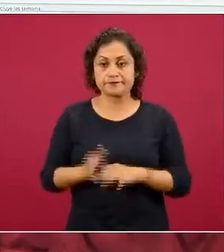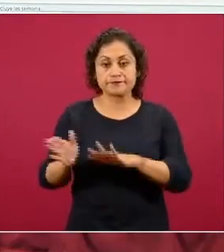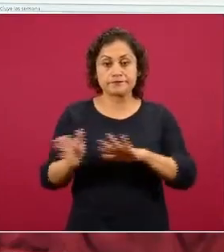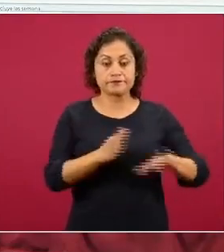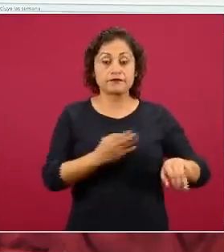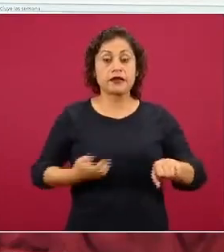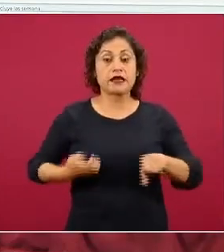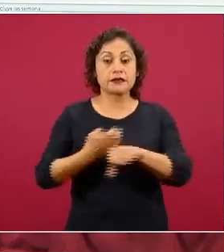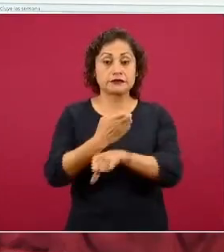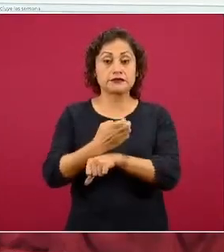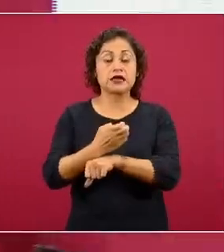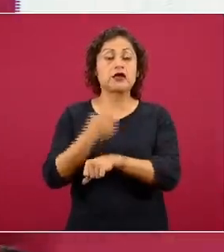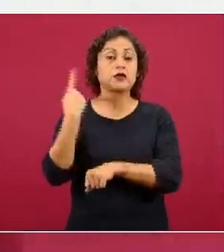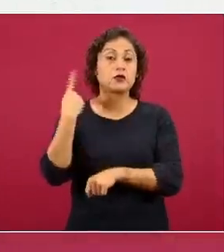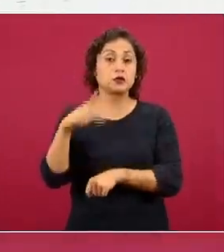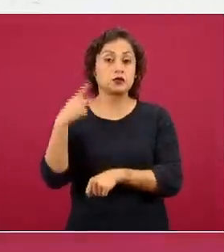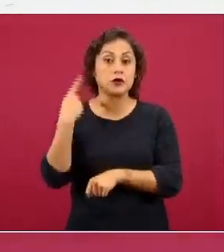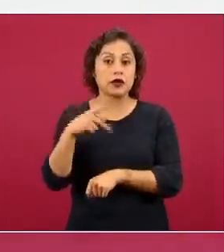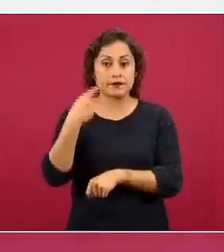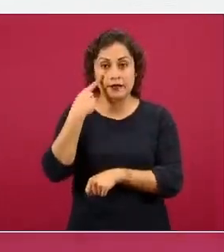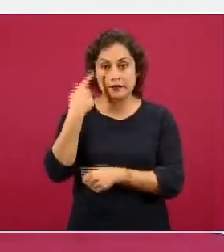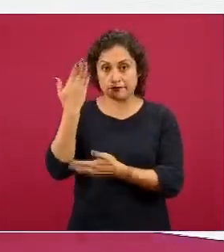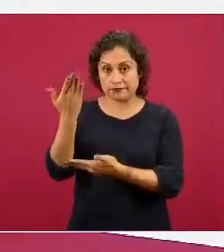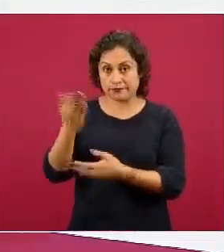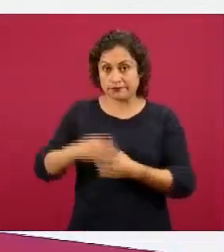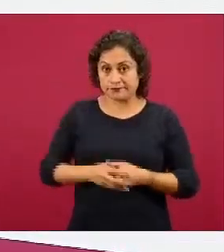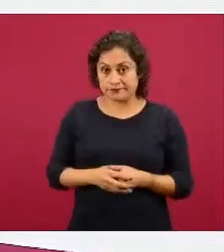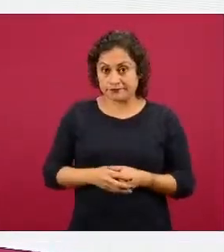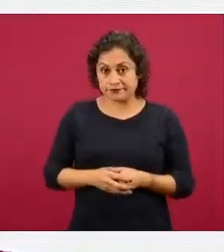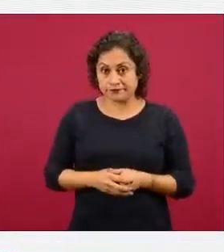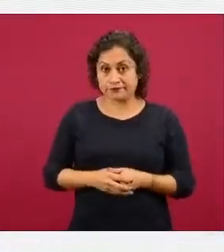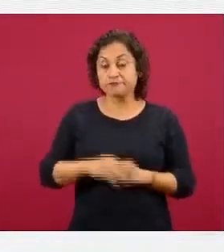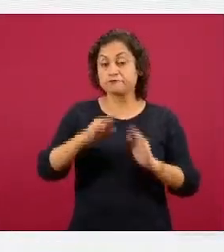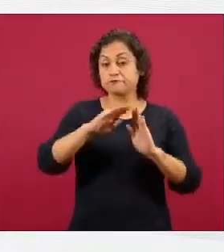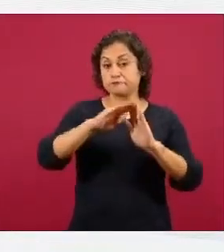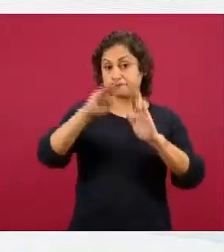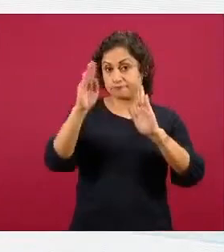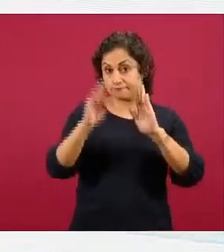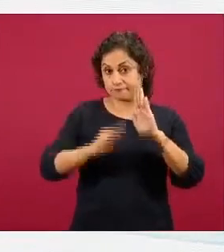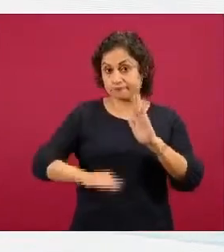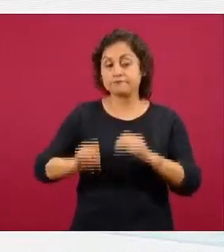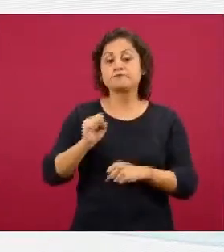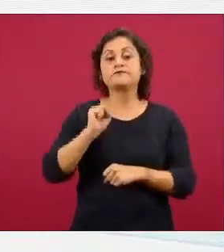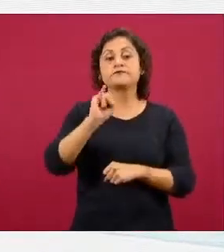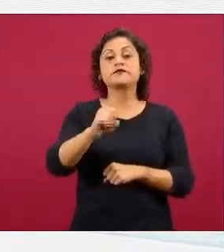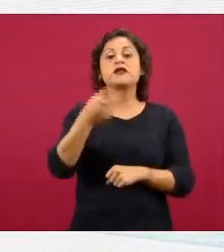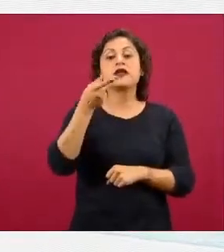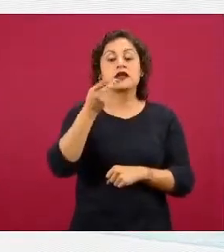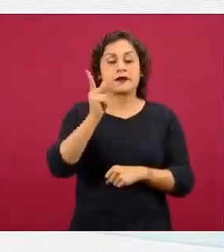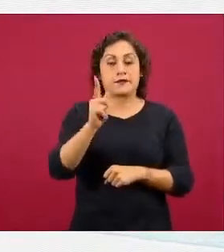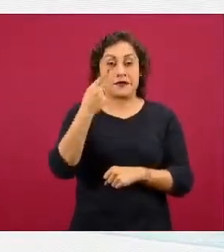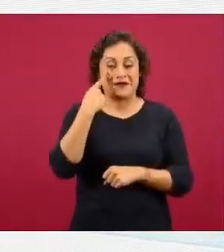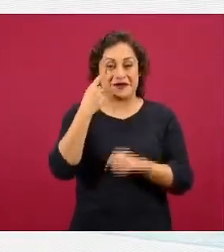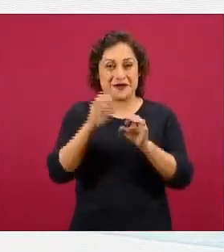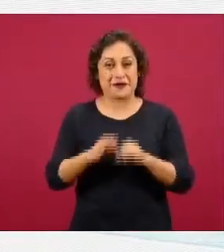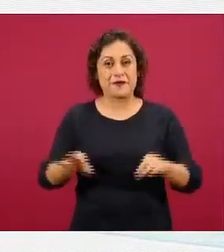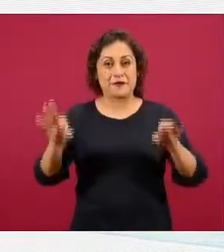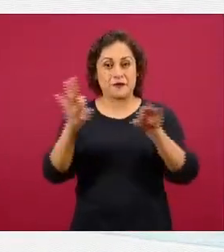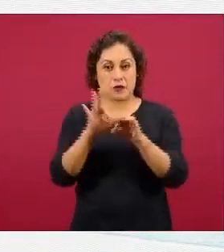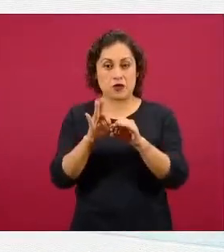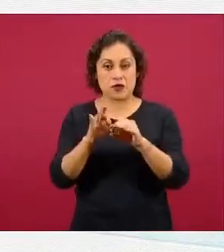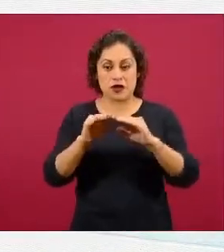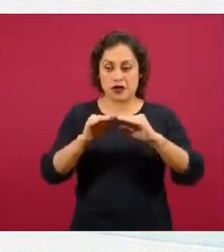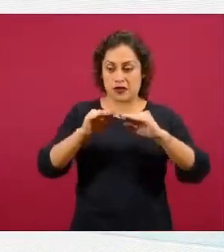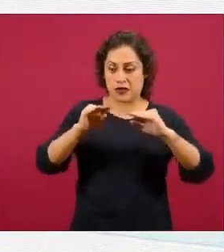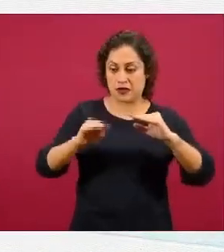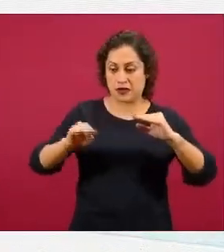Puebla también con un importante descenso. Lo que es interesante es que a pesar de tener claramente